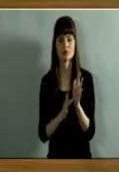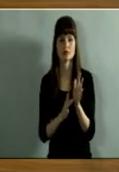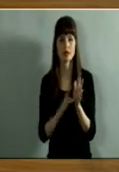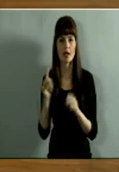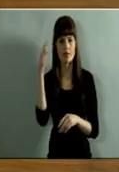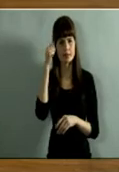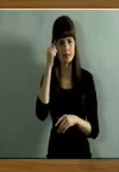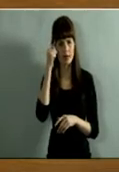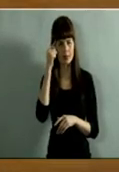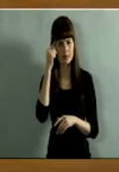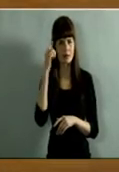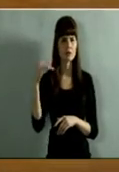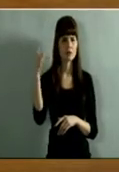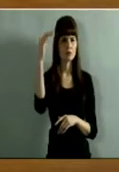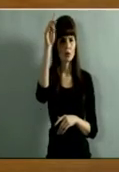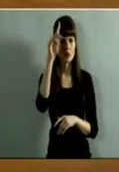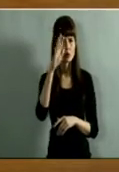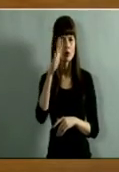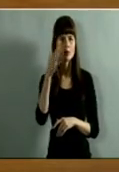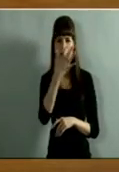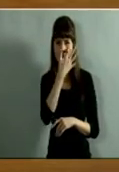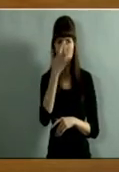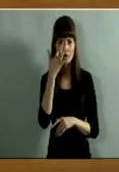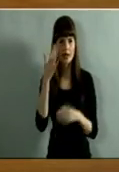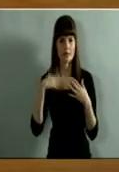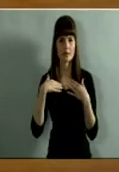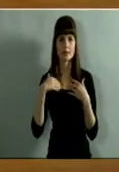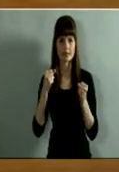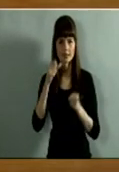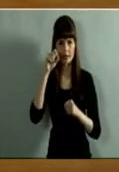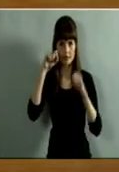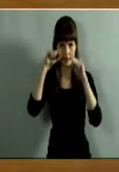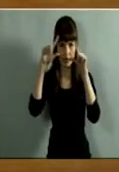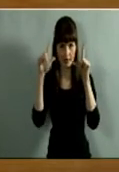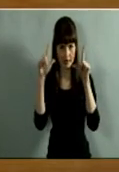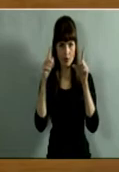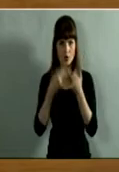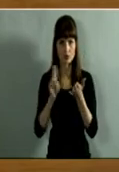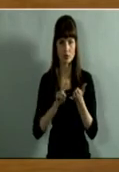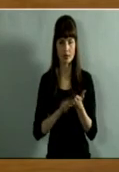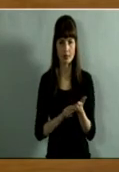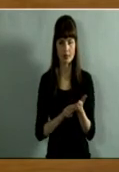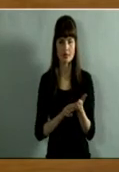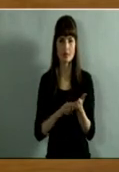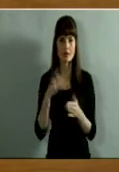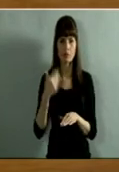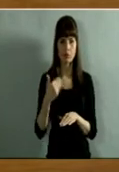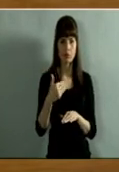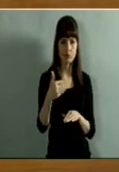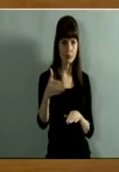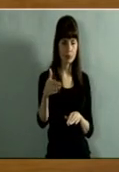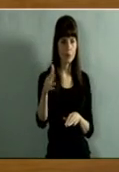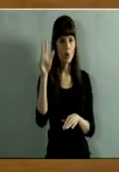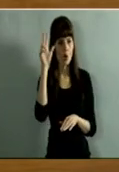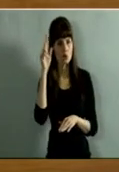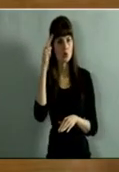sé que algún día Dios me va a devolver la vista, pero fueron pasando los años, ¿no? 7, 8, 9 años. También